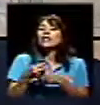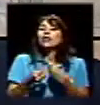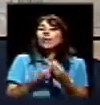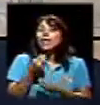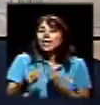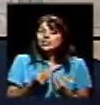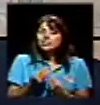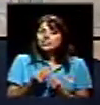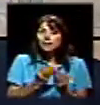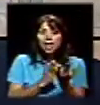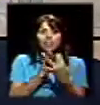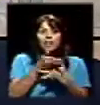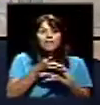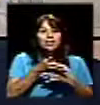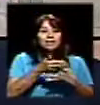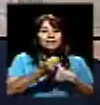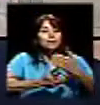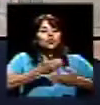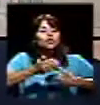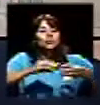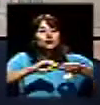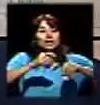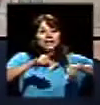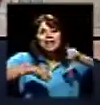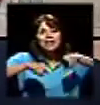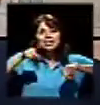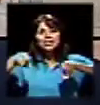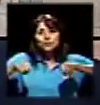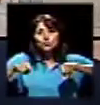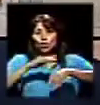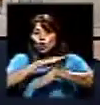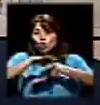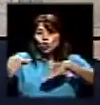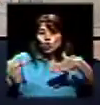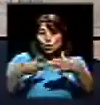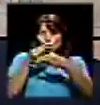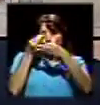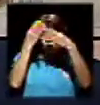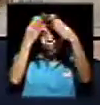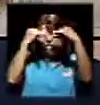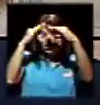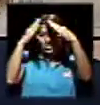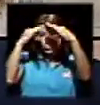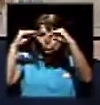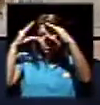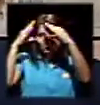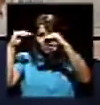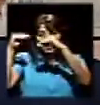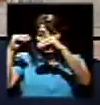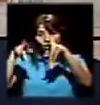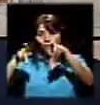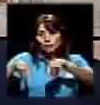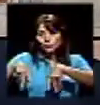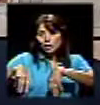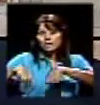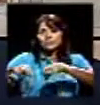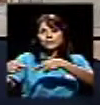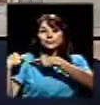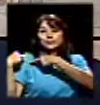procesos estadísticos, recopilar todo ese conocimiento que tienen los que están a cargo de la toma de